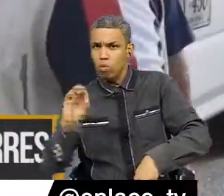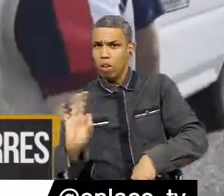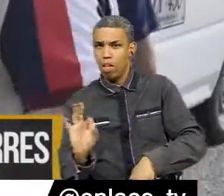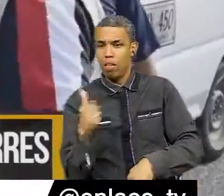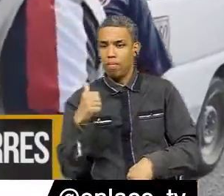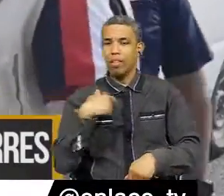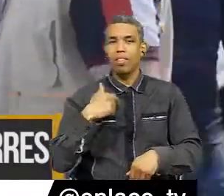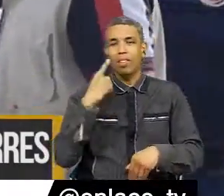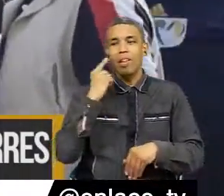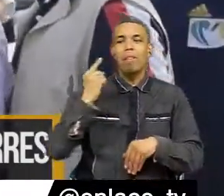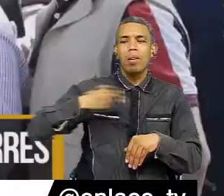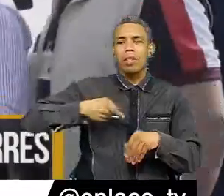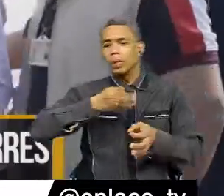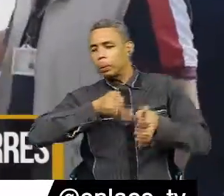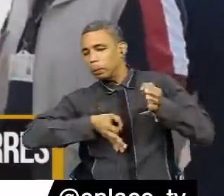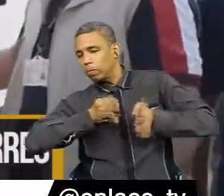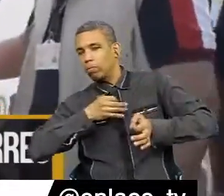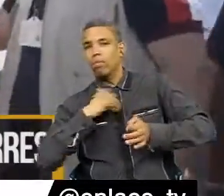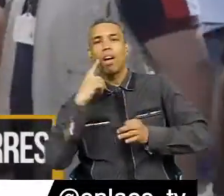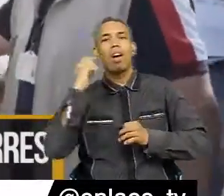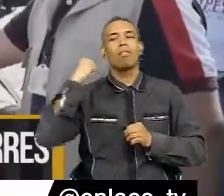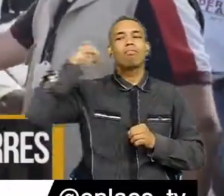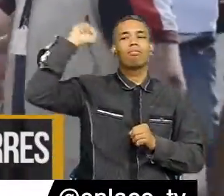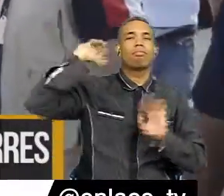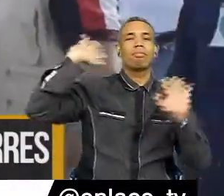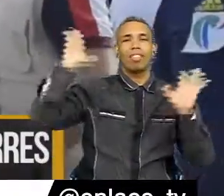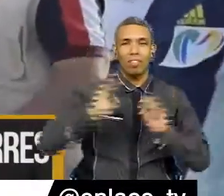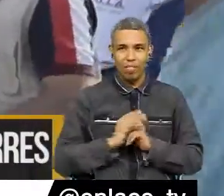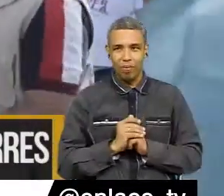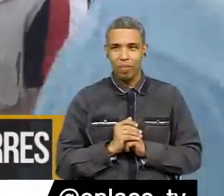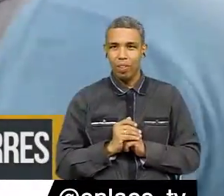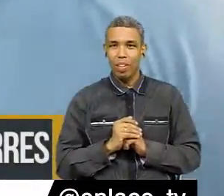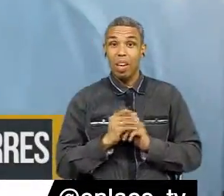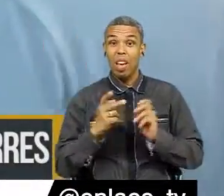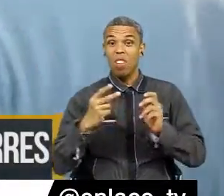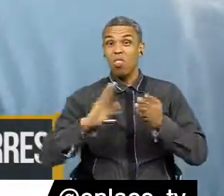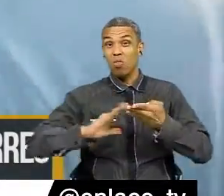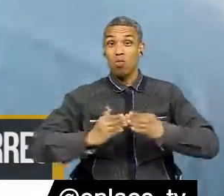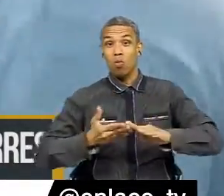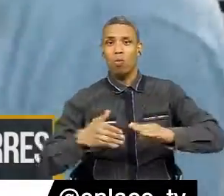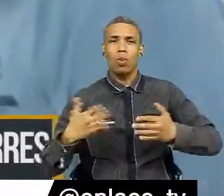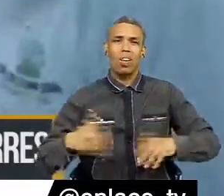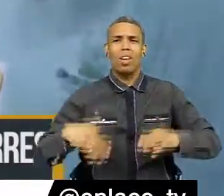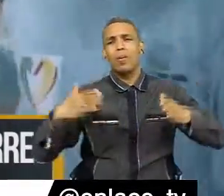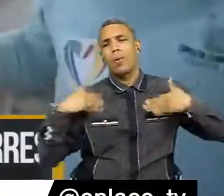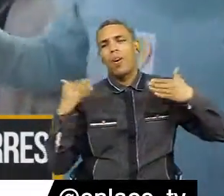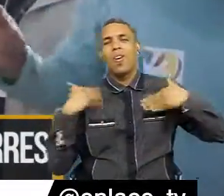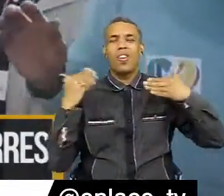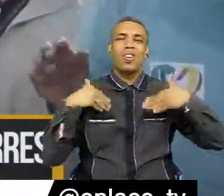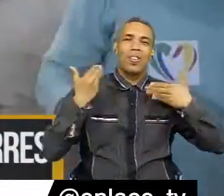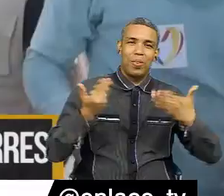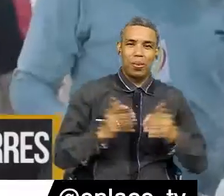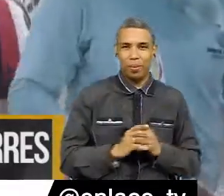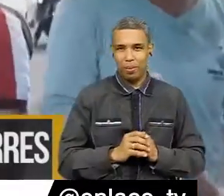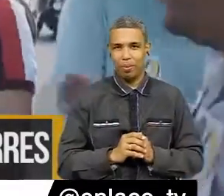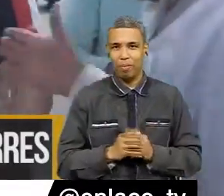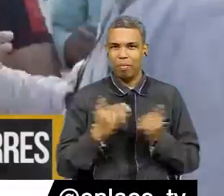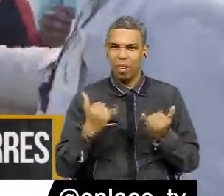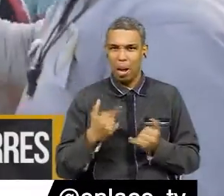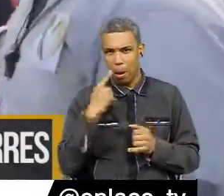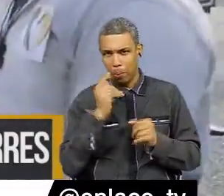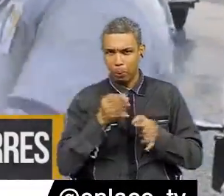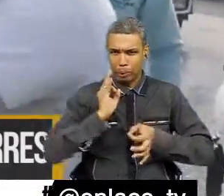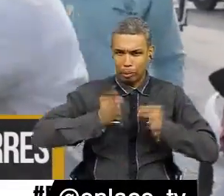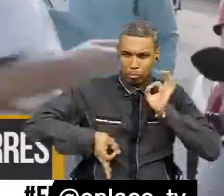La comunidad de esta población santandereana recibió con regocijo la decisión del alto tribunal, que en única instancia se pronunció y ahora deja en firme y